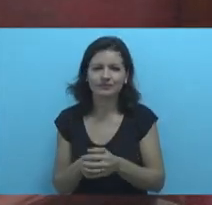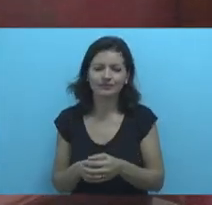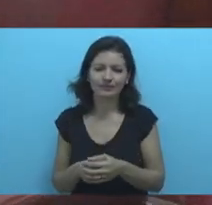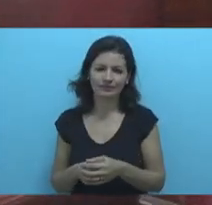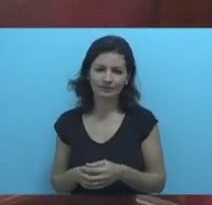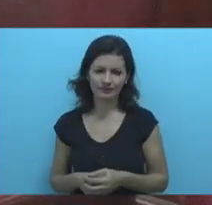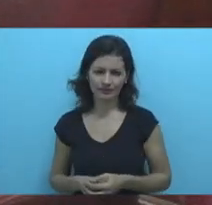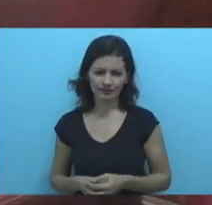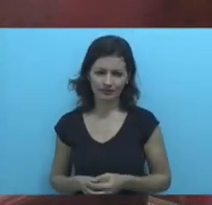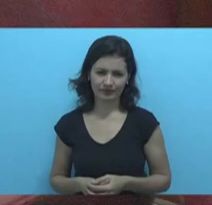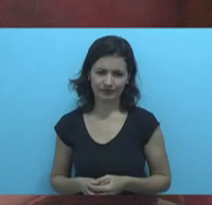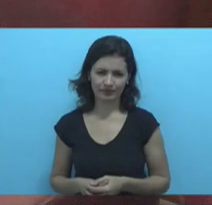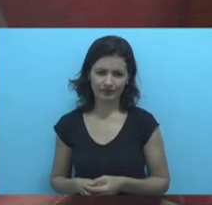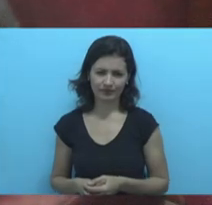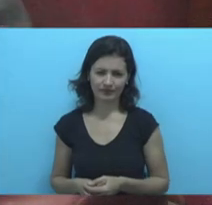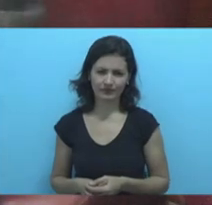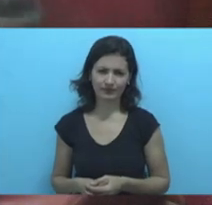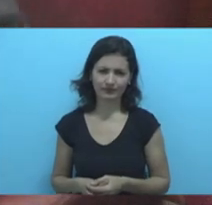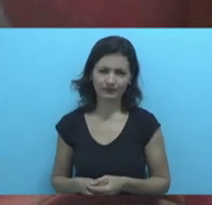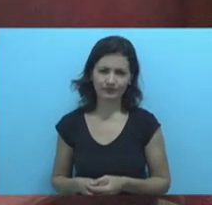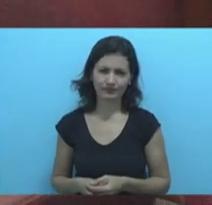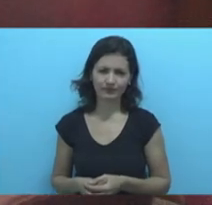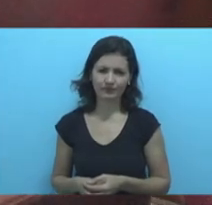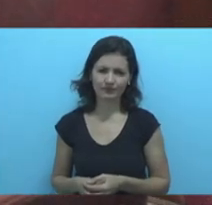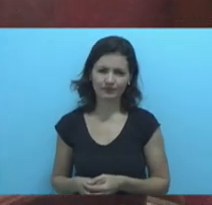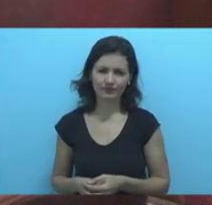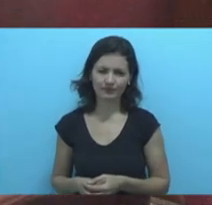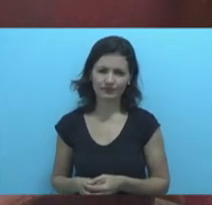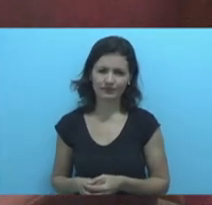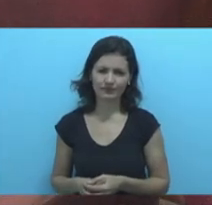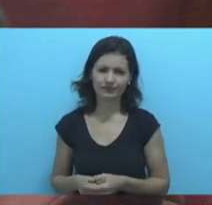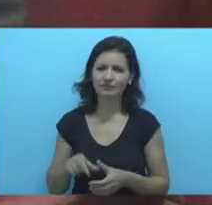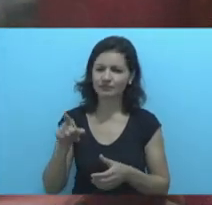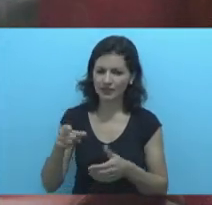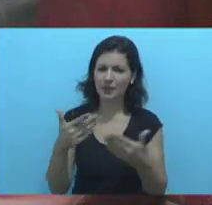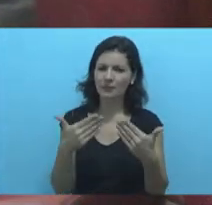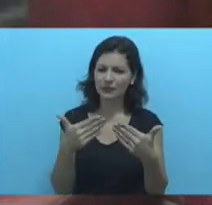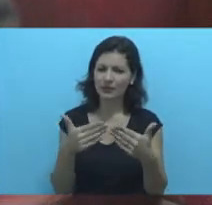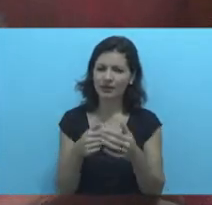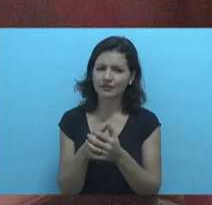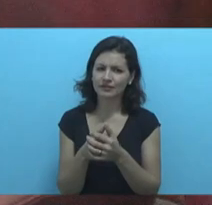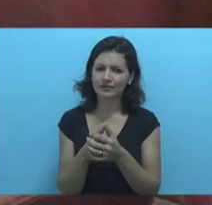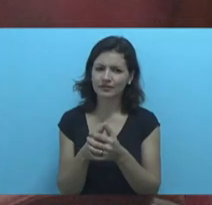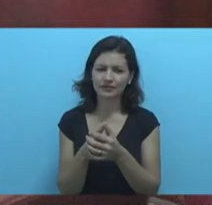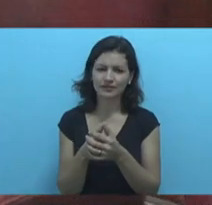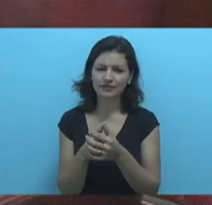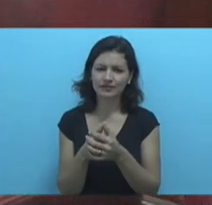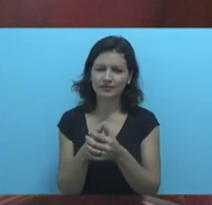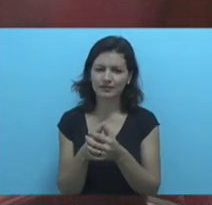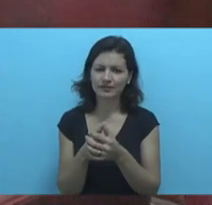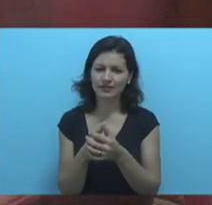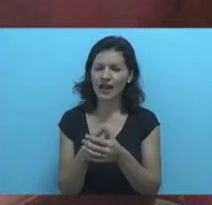lo habíamos convencido de que sea candidato a senador, de que la tercera vía era posible, de que la grieta no era lo único en la provincia ni en la